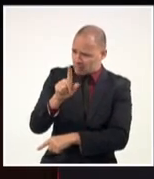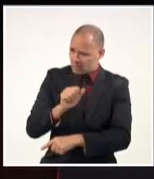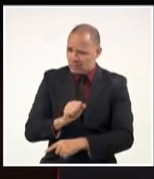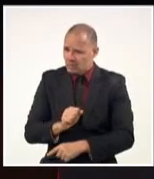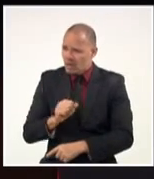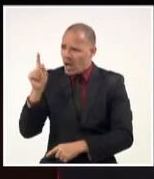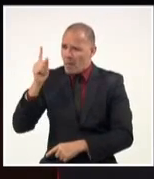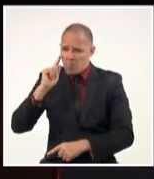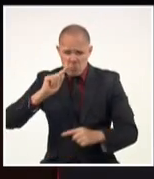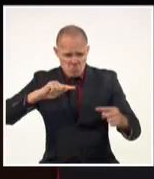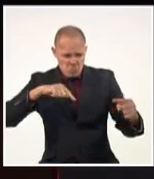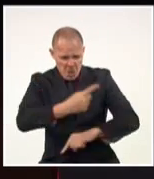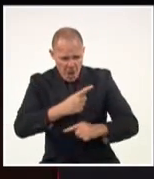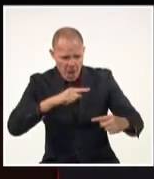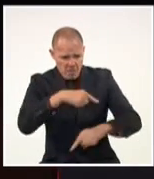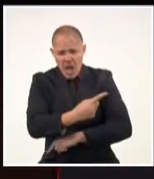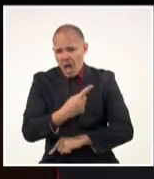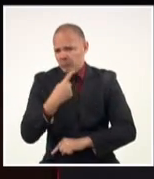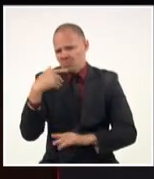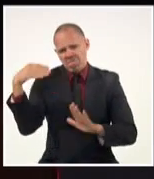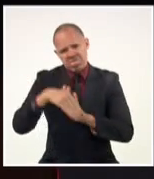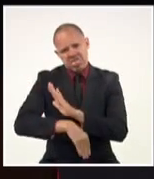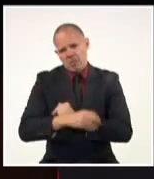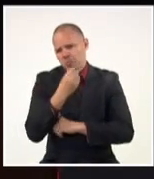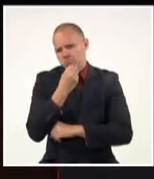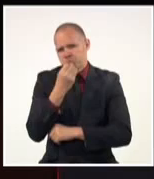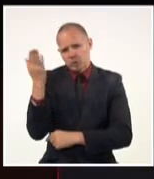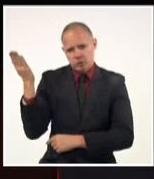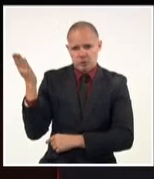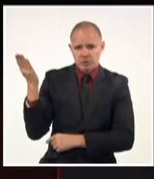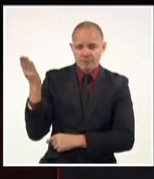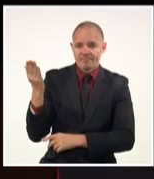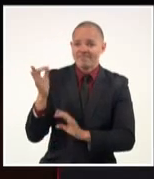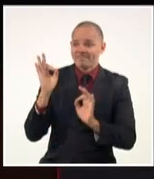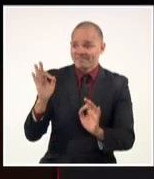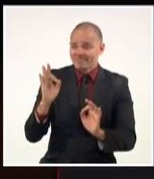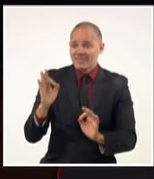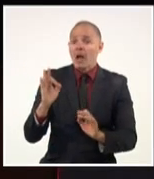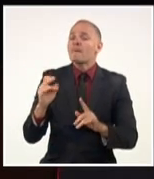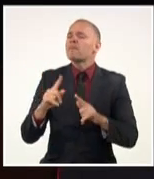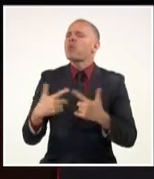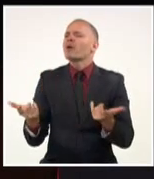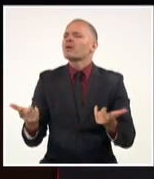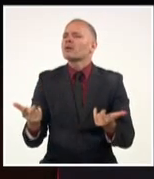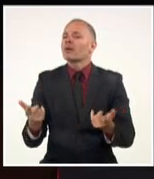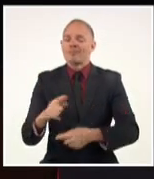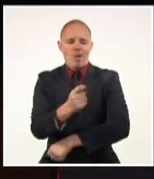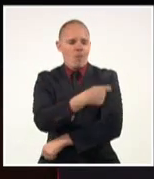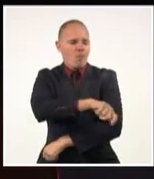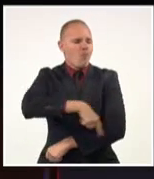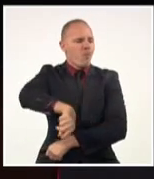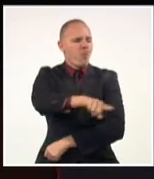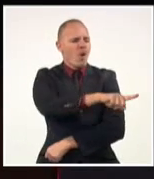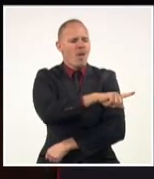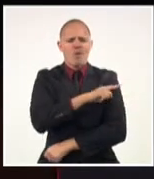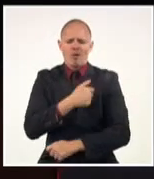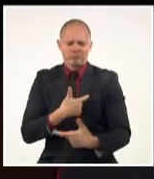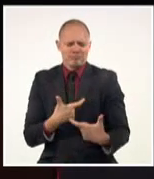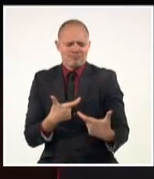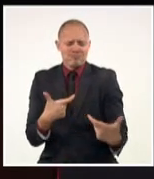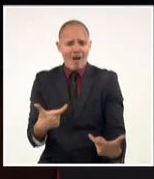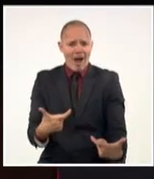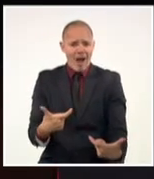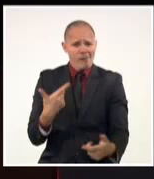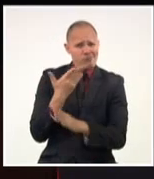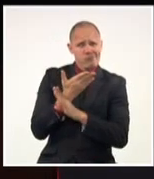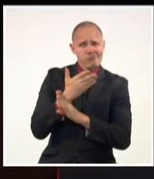odio se desintegra frente a la resistencia de un pueblo heroico y creativo que eligió el amor y la dignidad